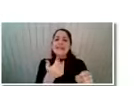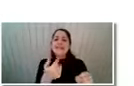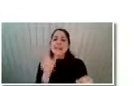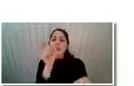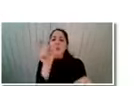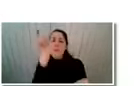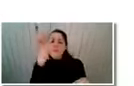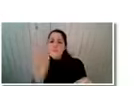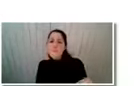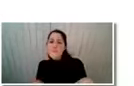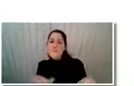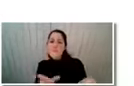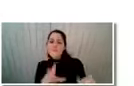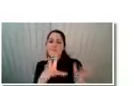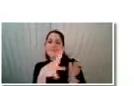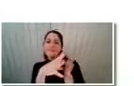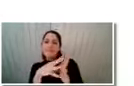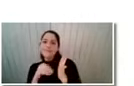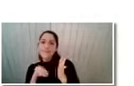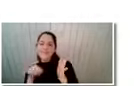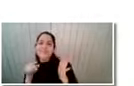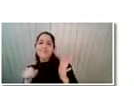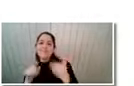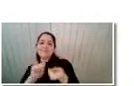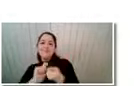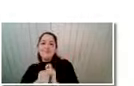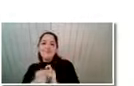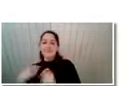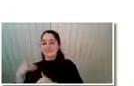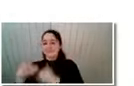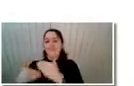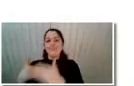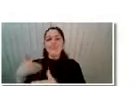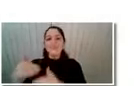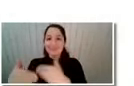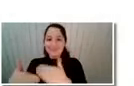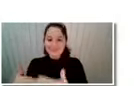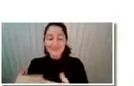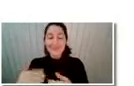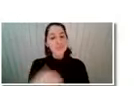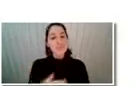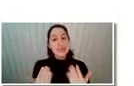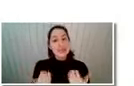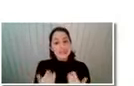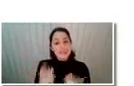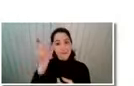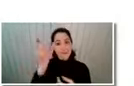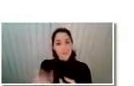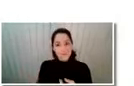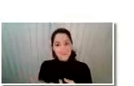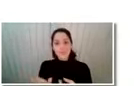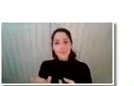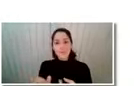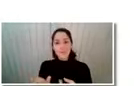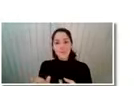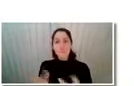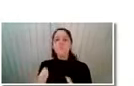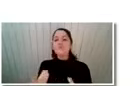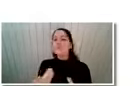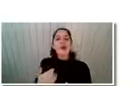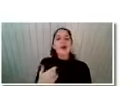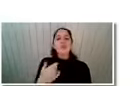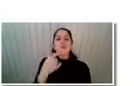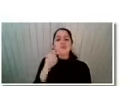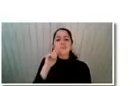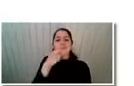para poder duplicarse, ¿no es cierto?, y reproducirse. Entonces, ¿qué es lo que es el COVID-19? Que es este otro